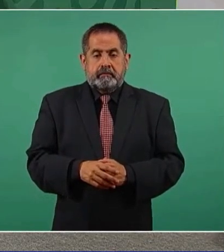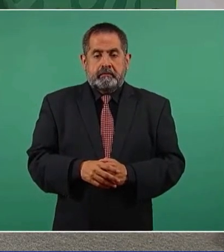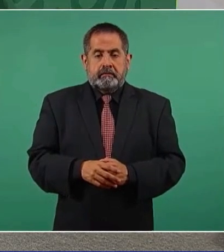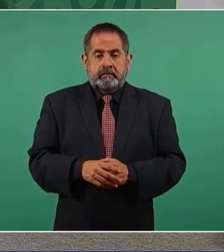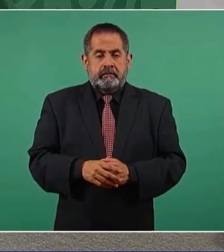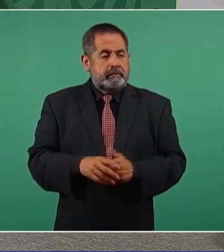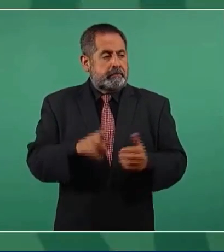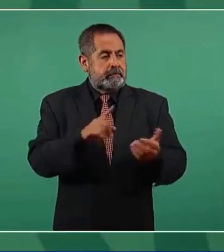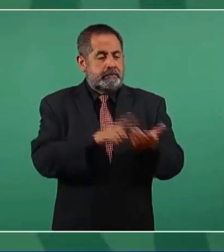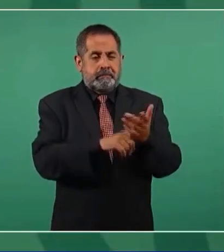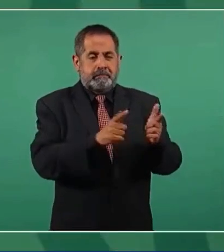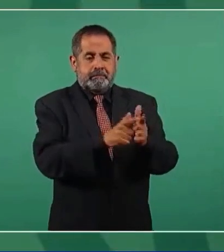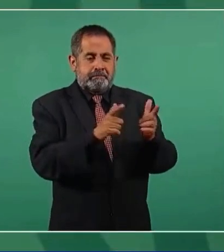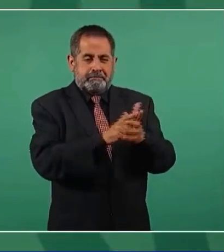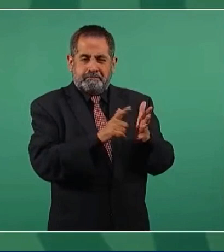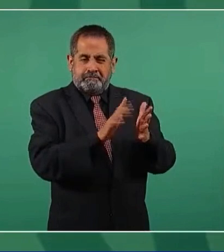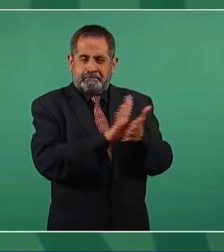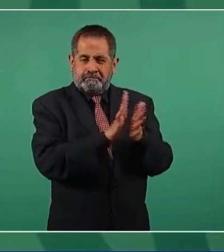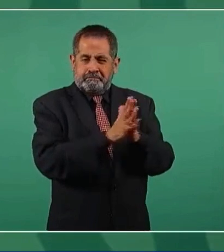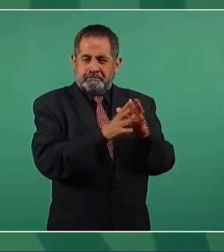que se dedican a